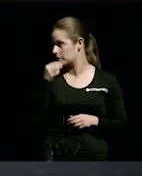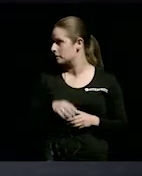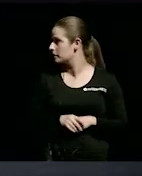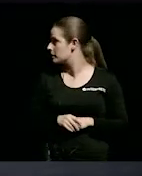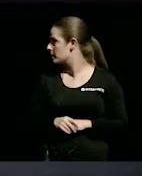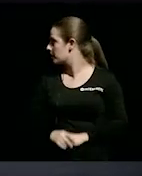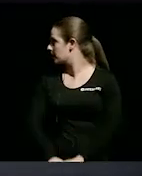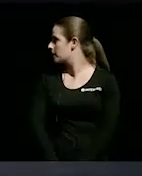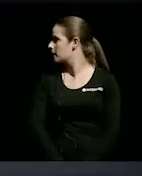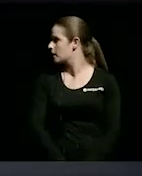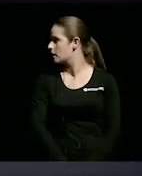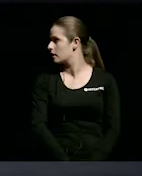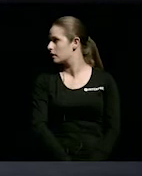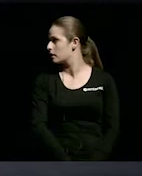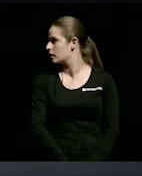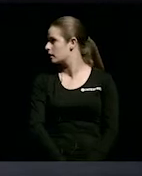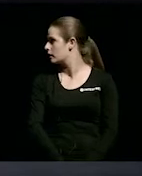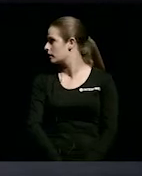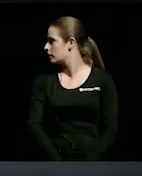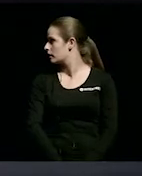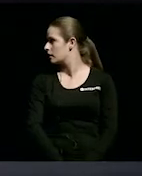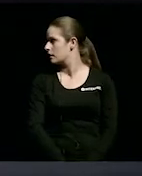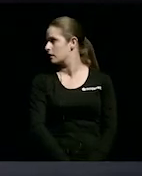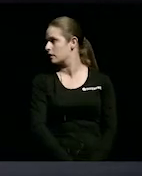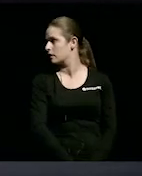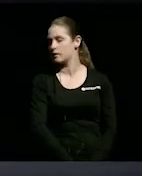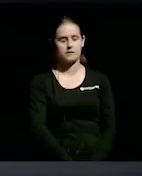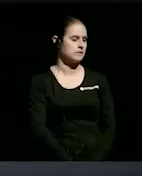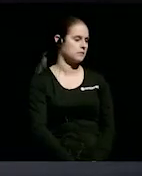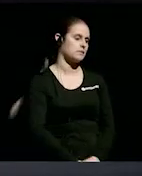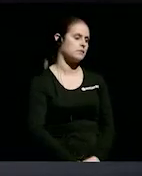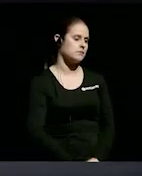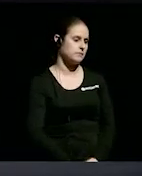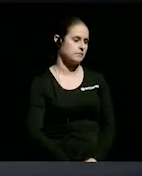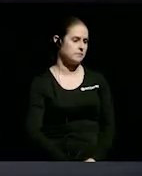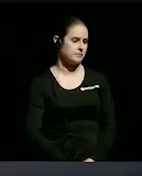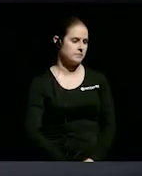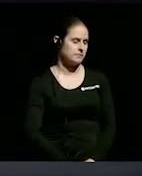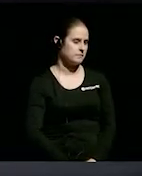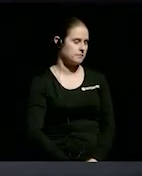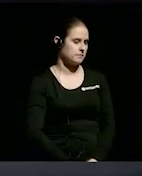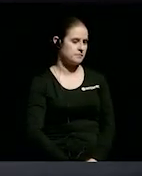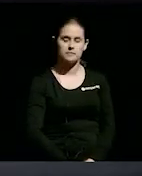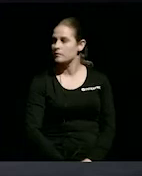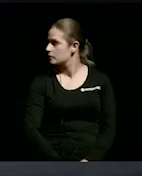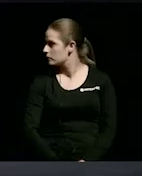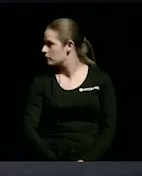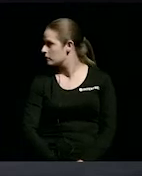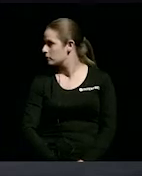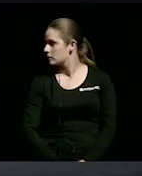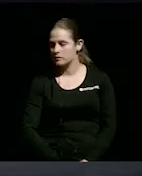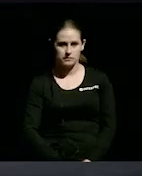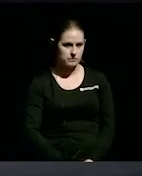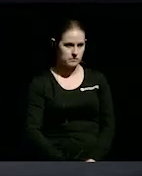in knowing about your works with Spain. Have you ever worked with Spain and Spanish people or Spanish companies?